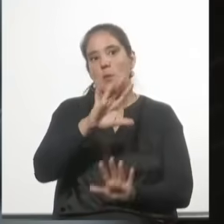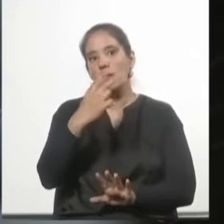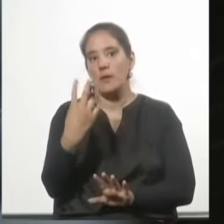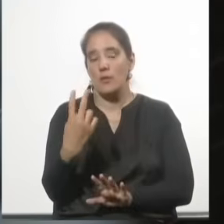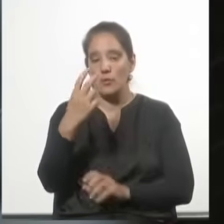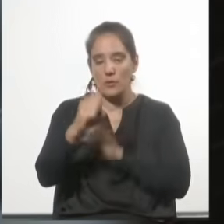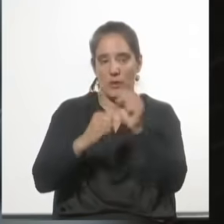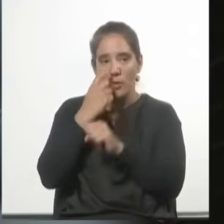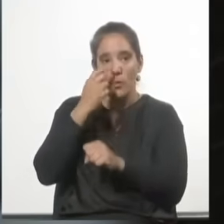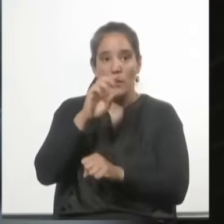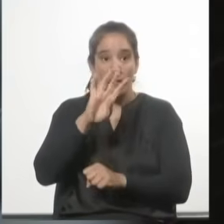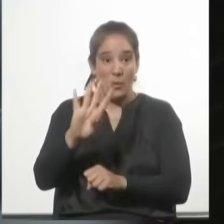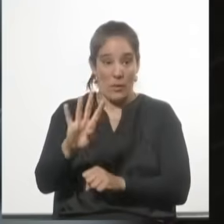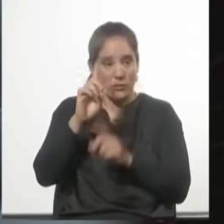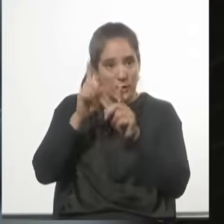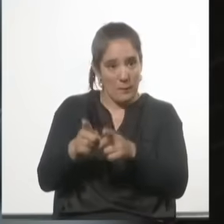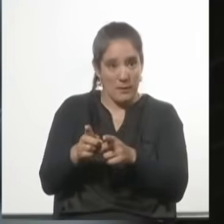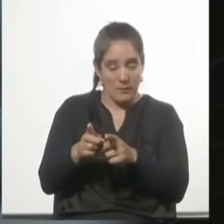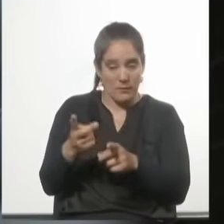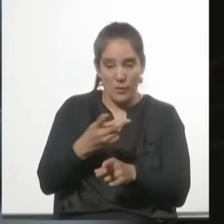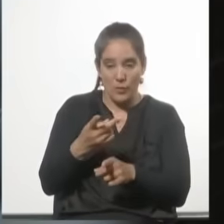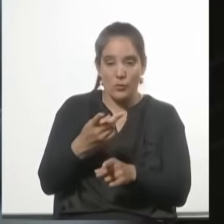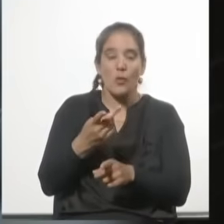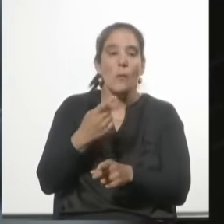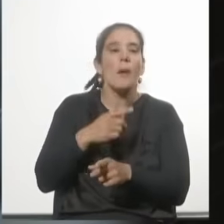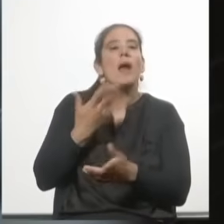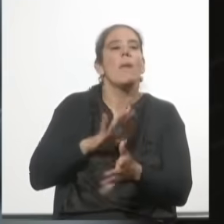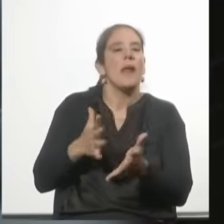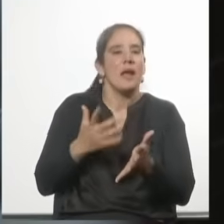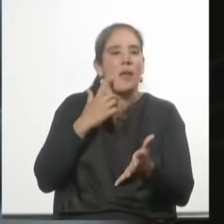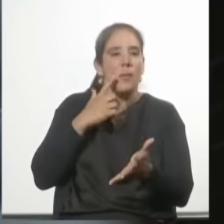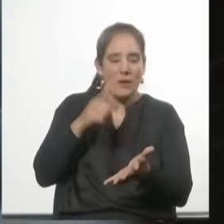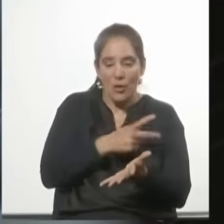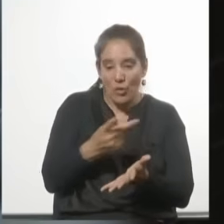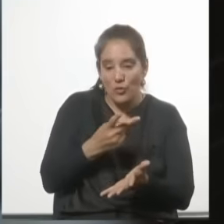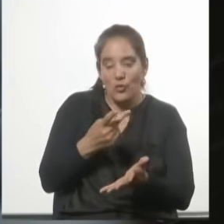de 2024, los efectos de intentar acreditar formalmente la